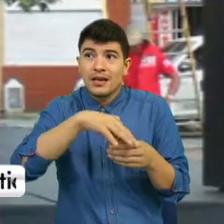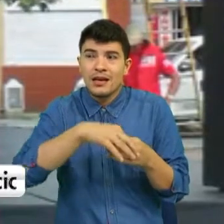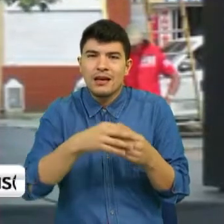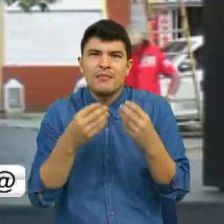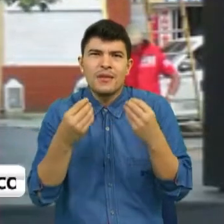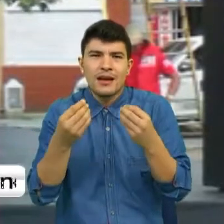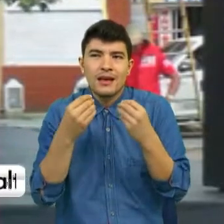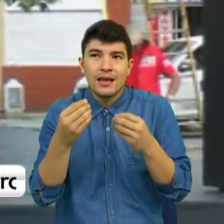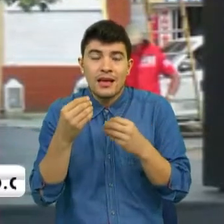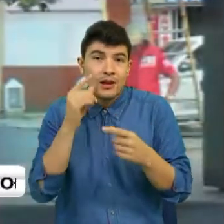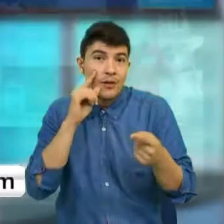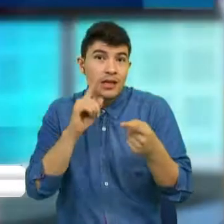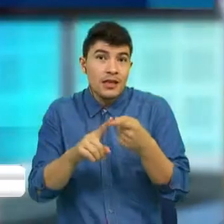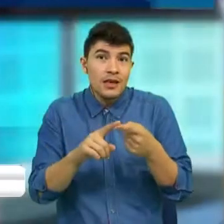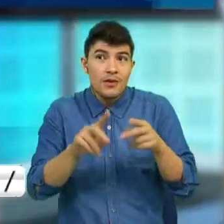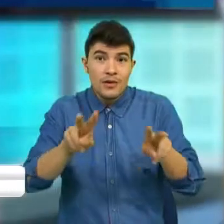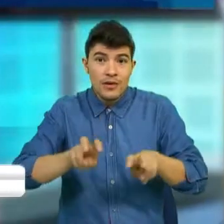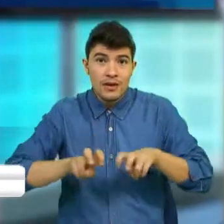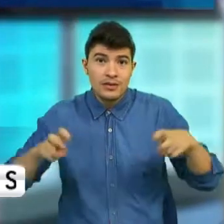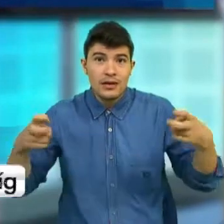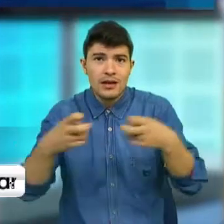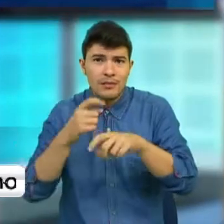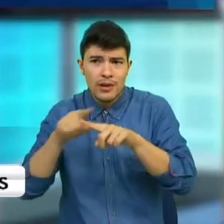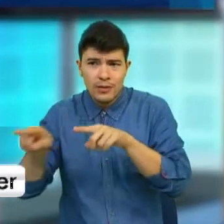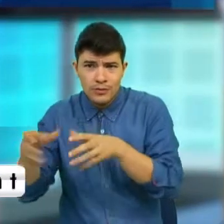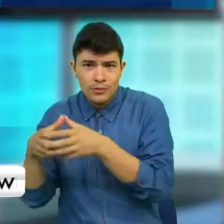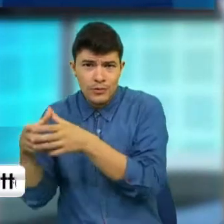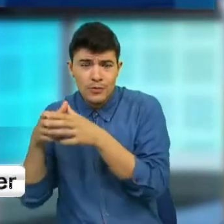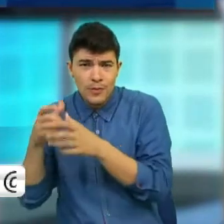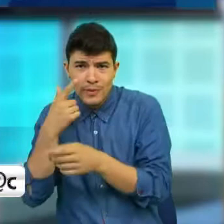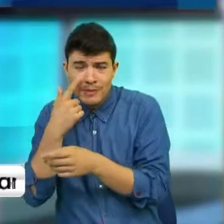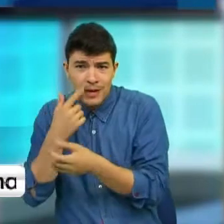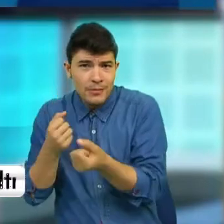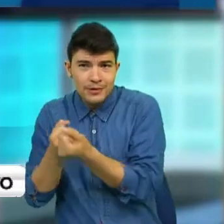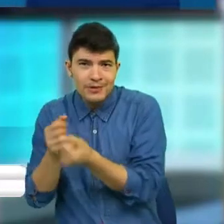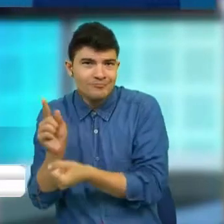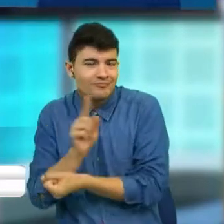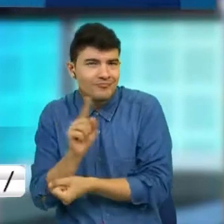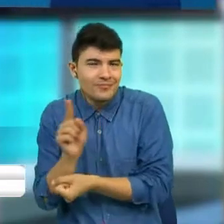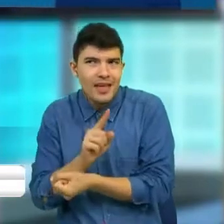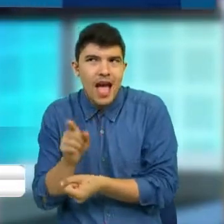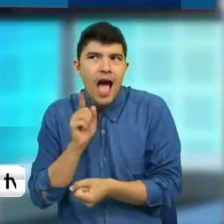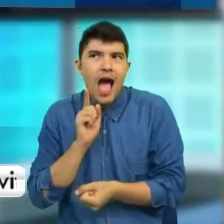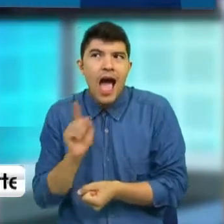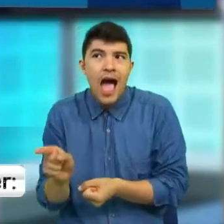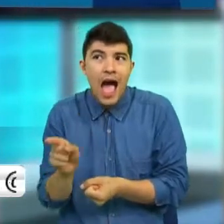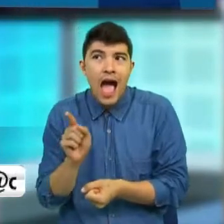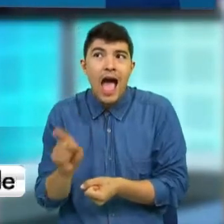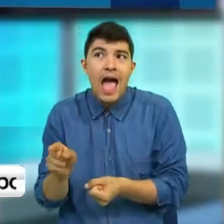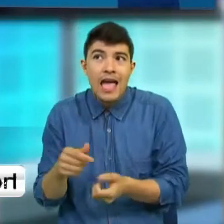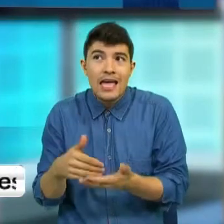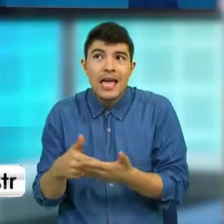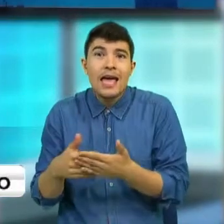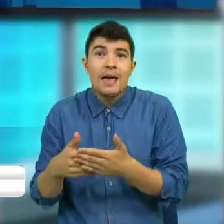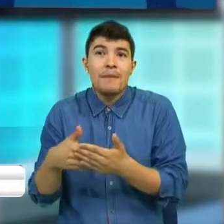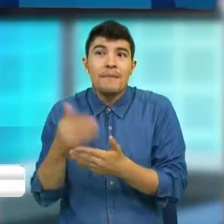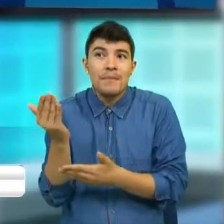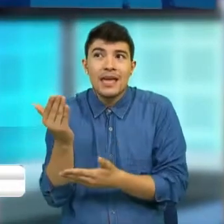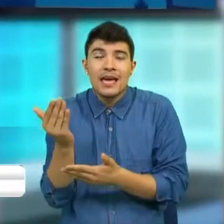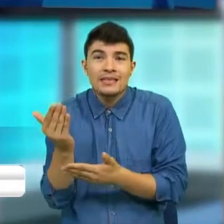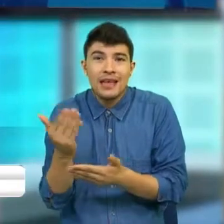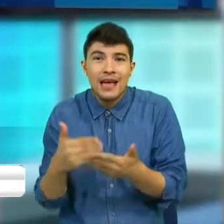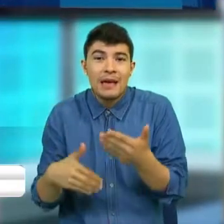al Senado, pero no por el partido de su papá. Pues aquí es donde empieza a desdibujarse la